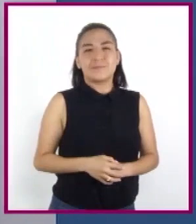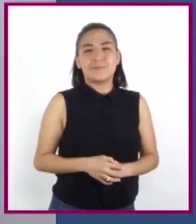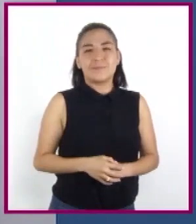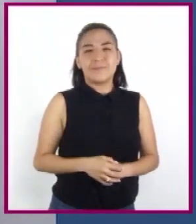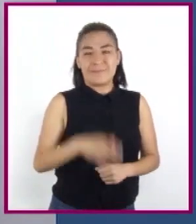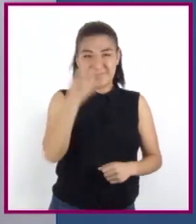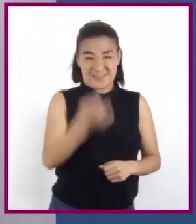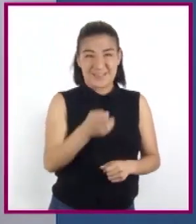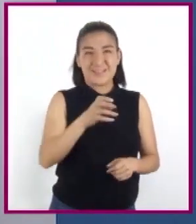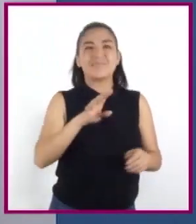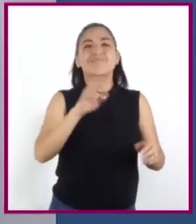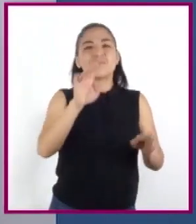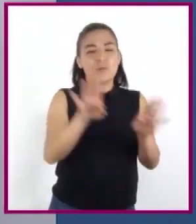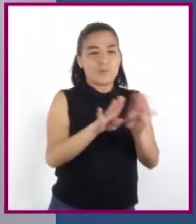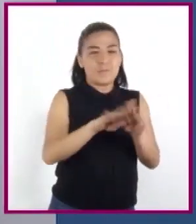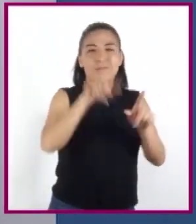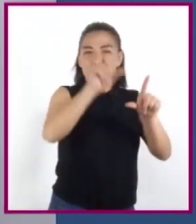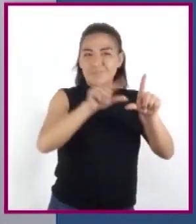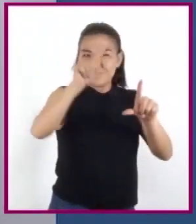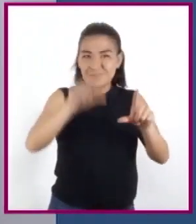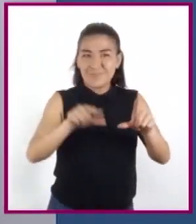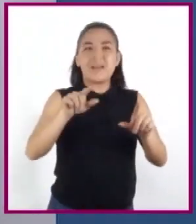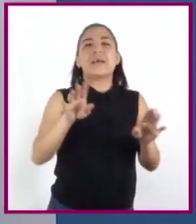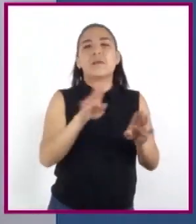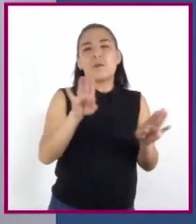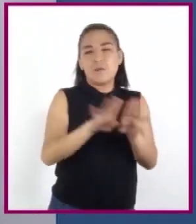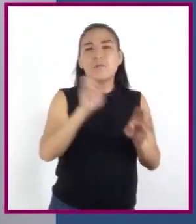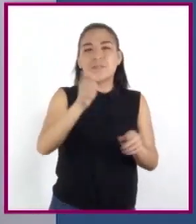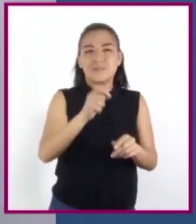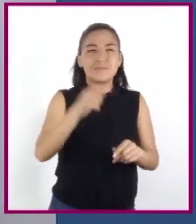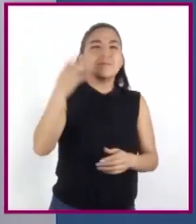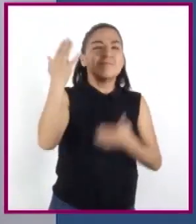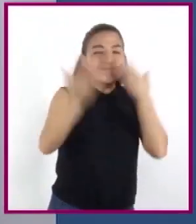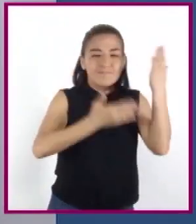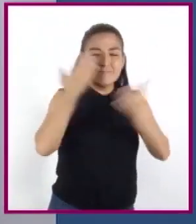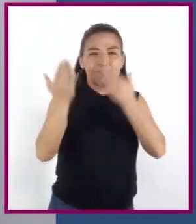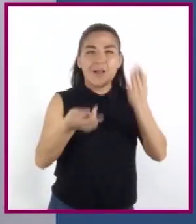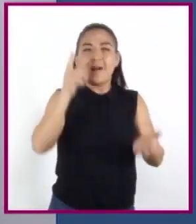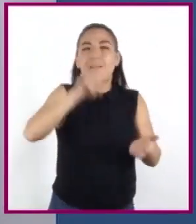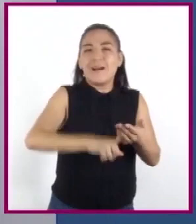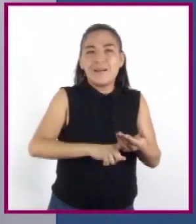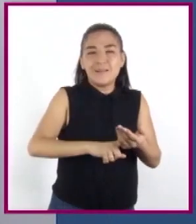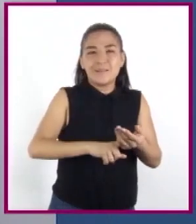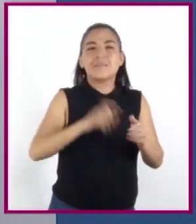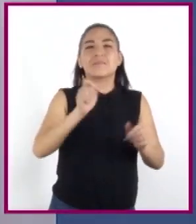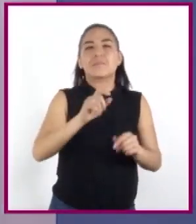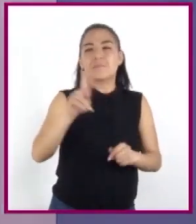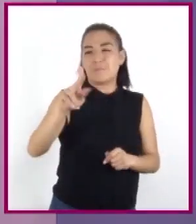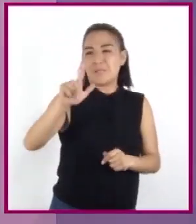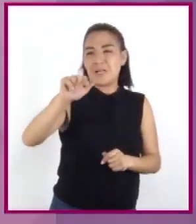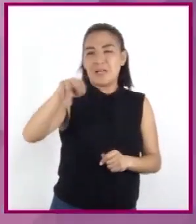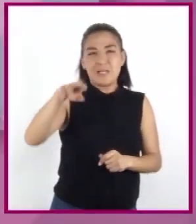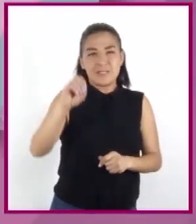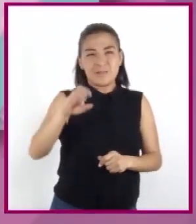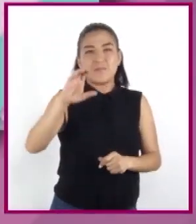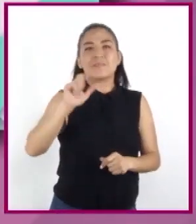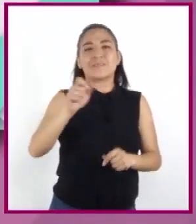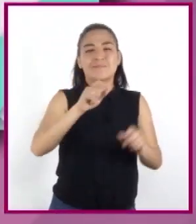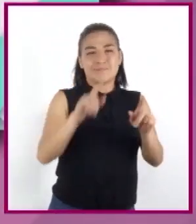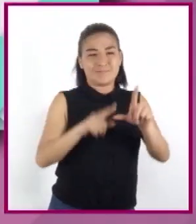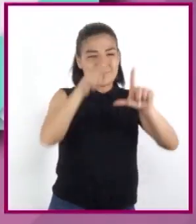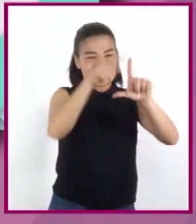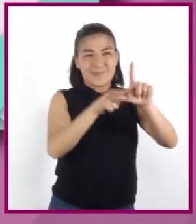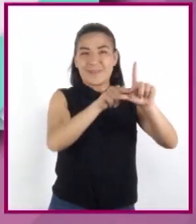Las gráficas son de gran utilidad. En esta lección analizaremos las que se construyen en el plano cartesiano. El plano